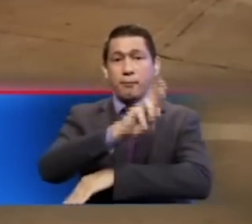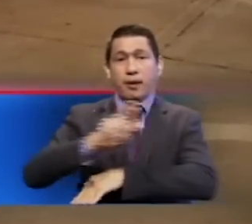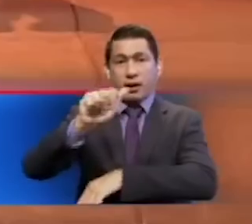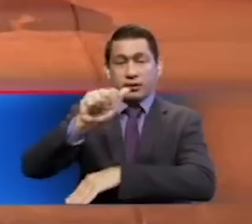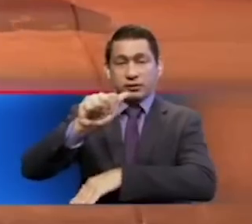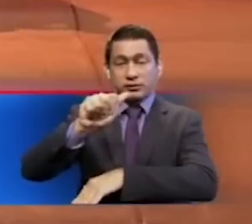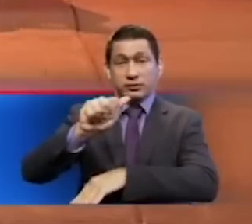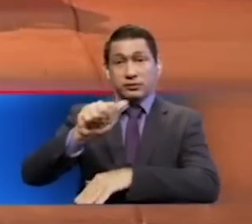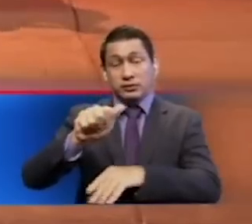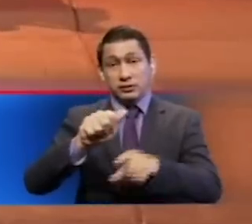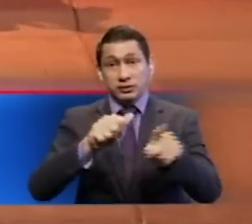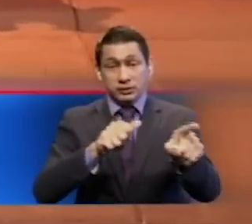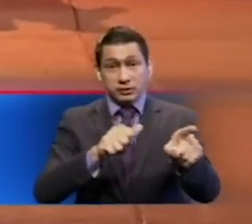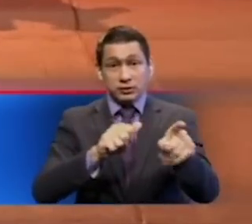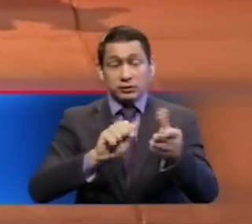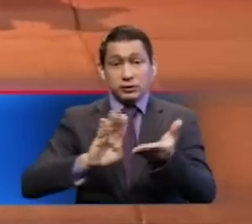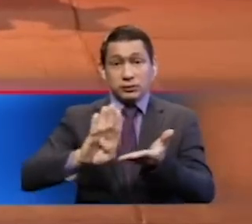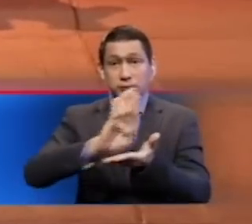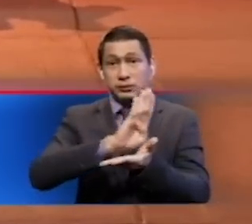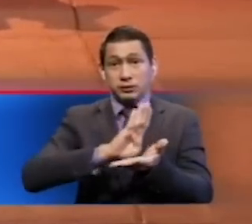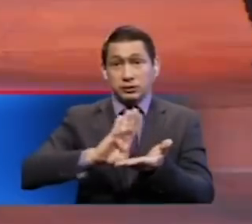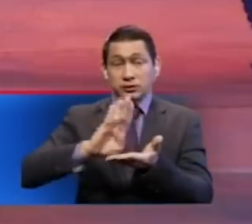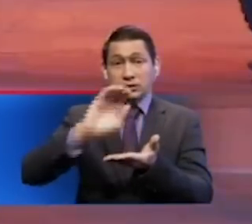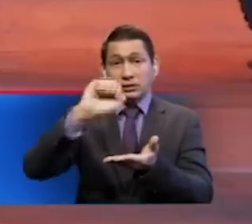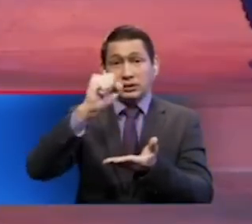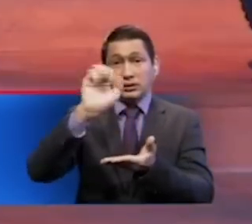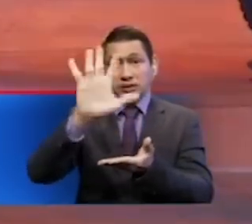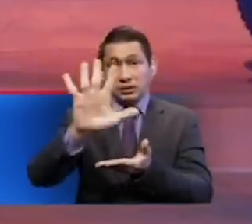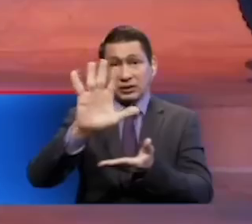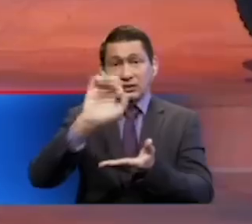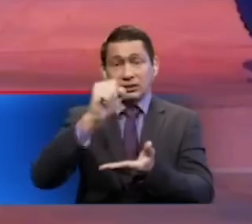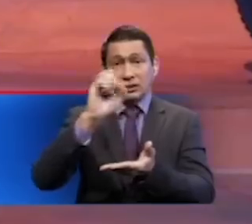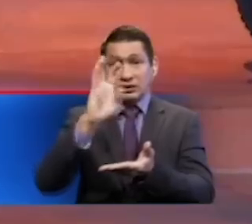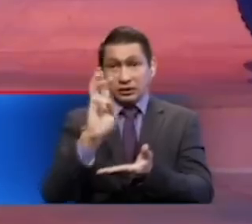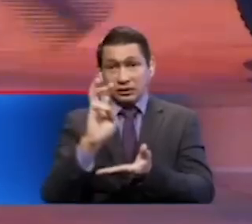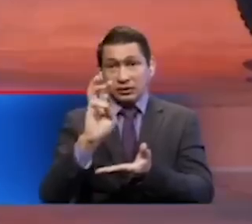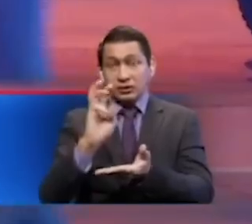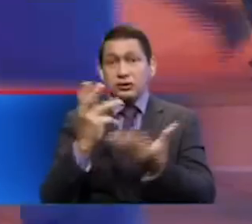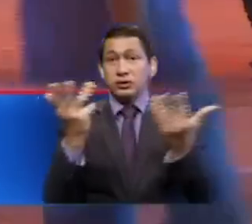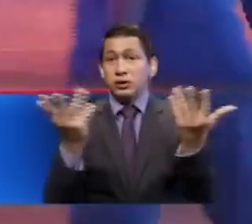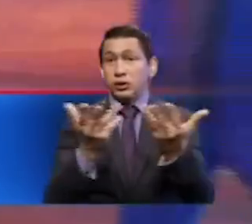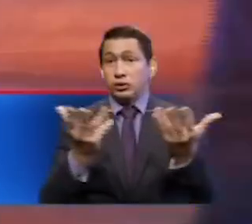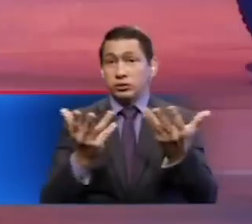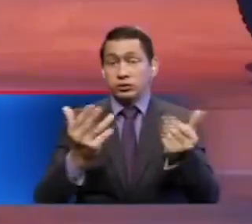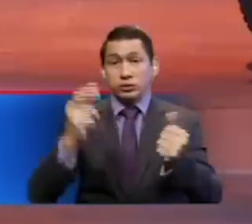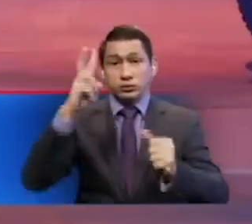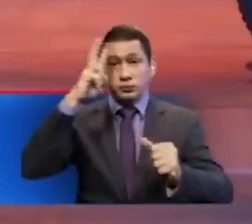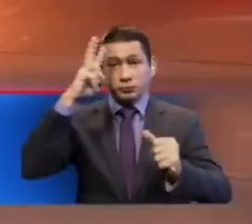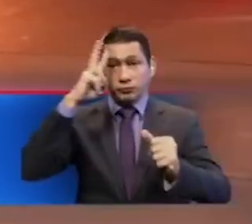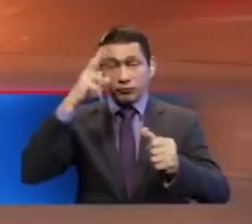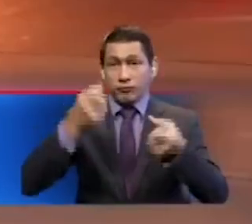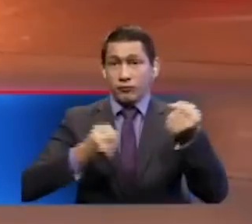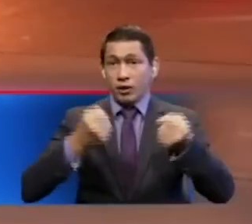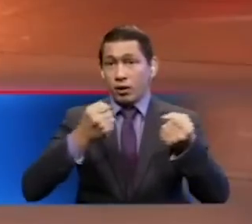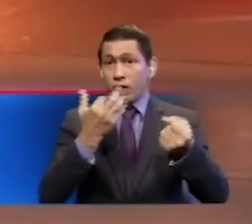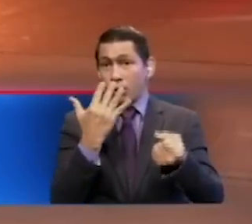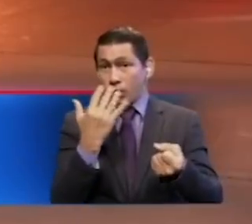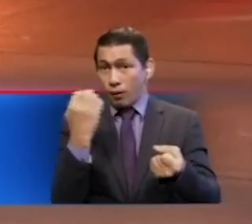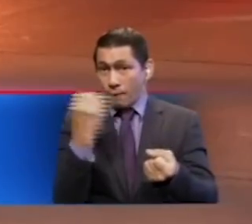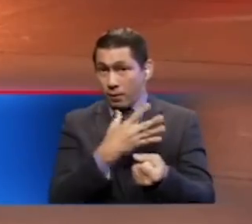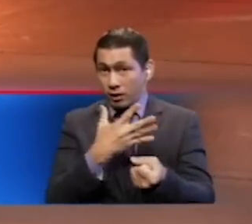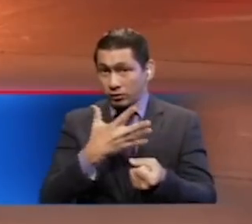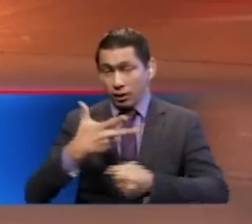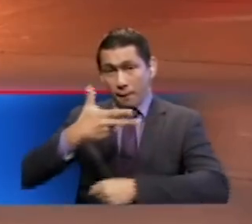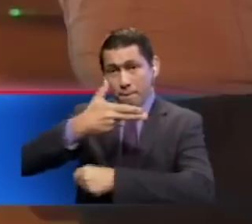Tamayo, entre la ciudadela Sauce 5 y Sauce 6, donde sicarios que se movilizaban en un carro blanco balearon a